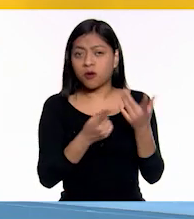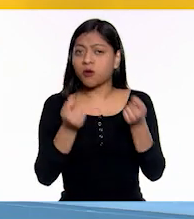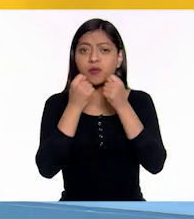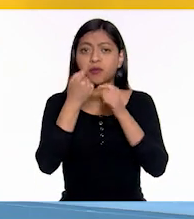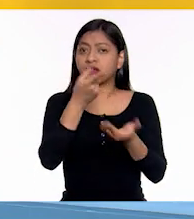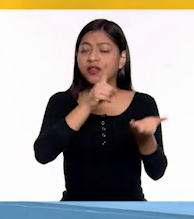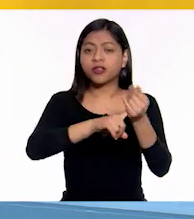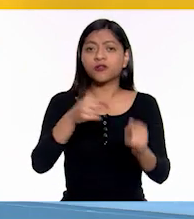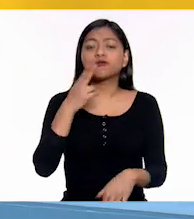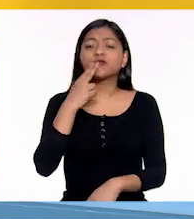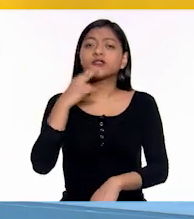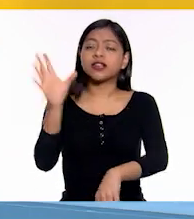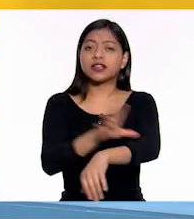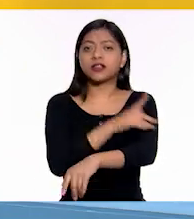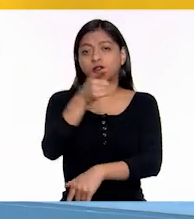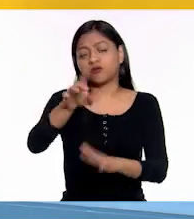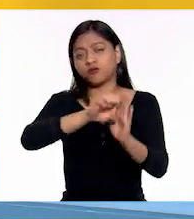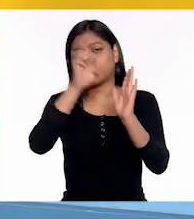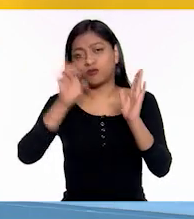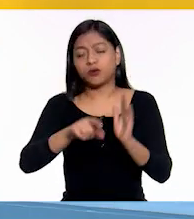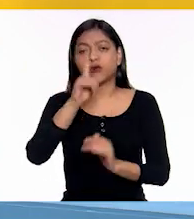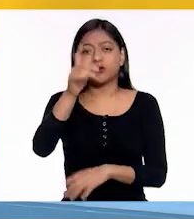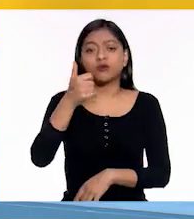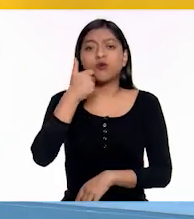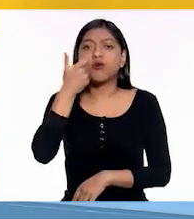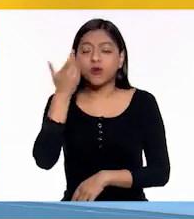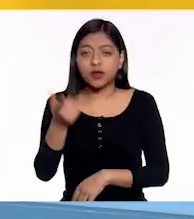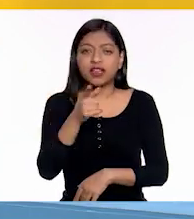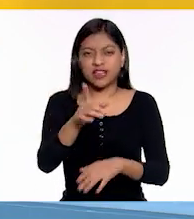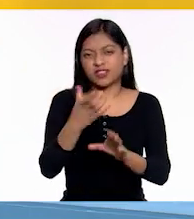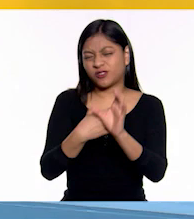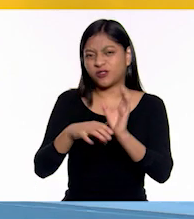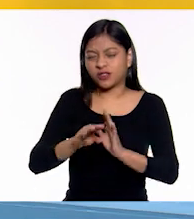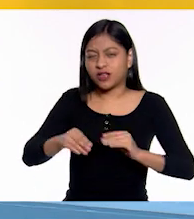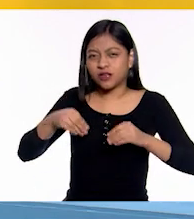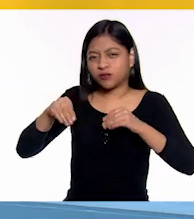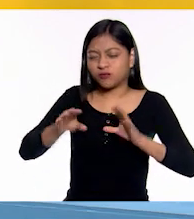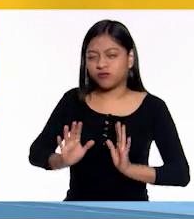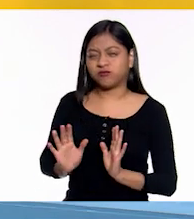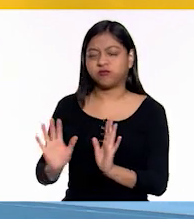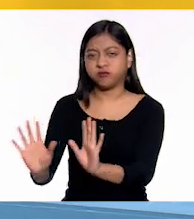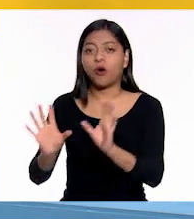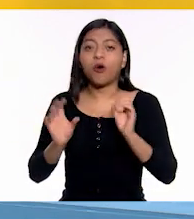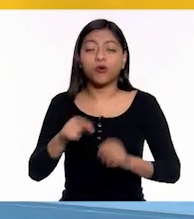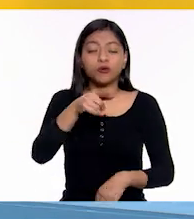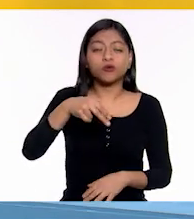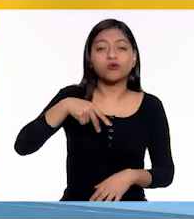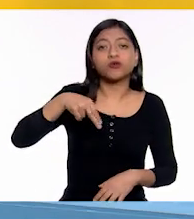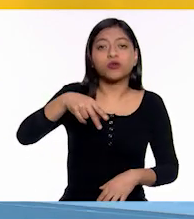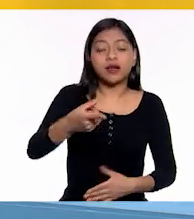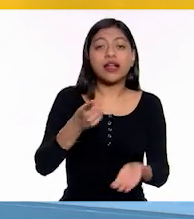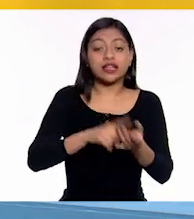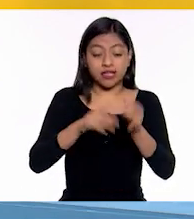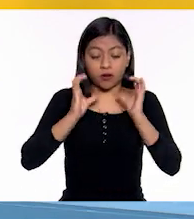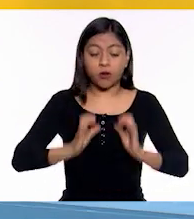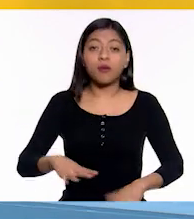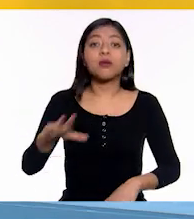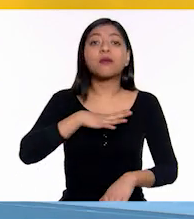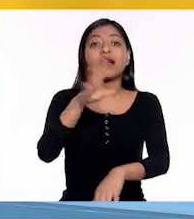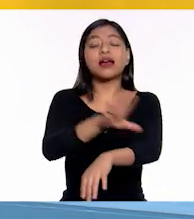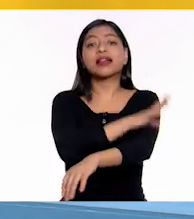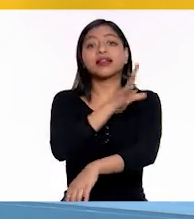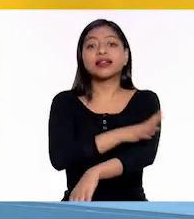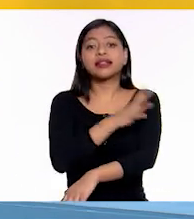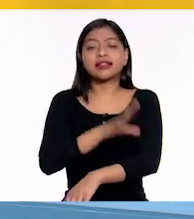Por ejemplo, cuando realizamos esfuerzo para mover un objeto, cuando caminamos, cuando corremos, es más, hasta